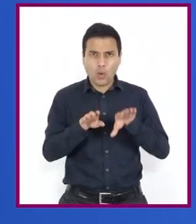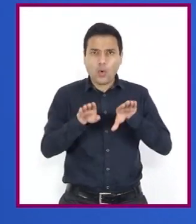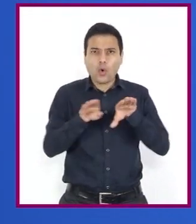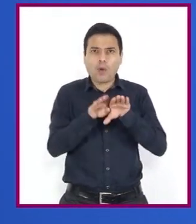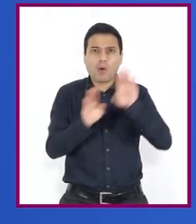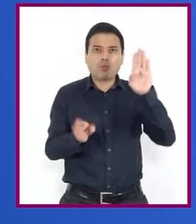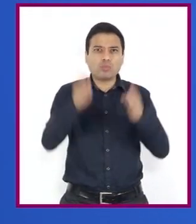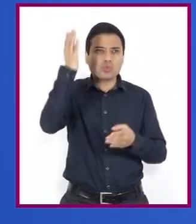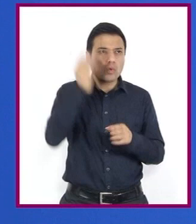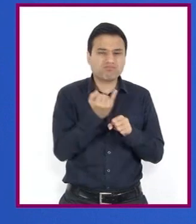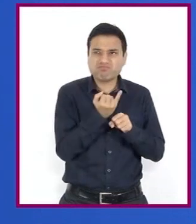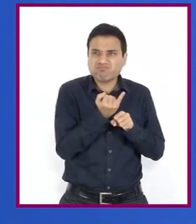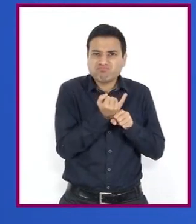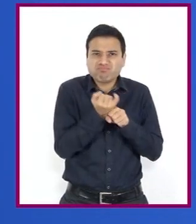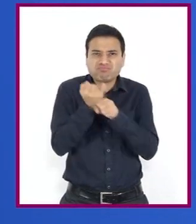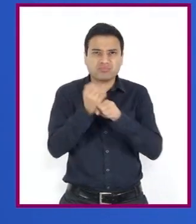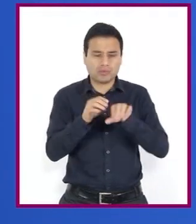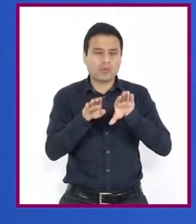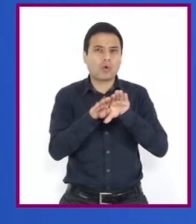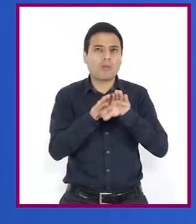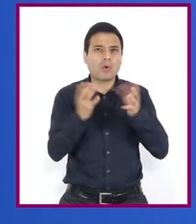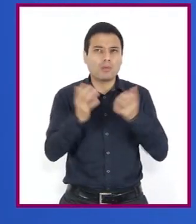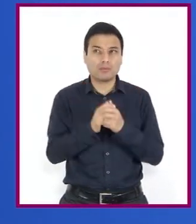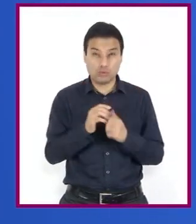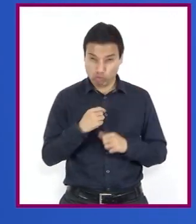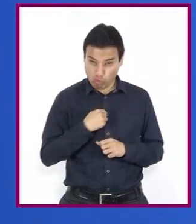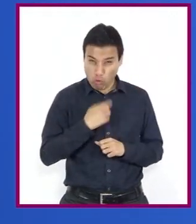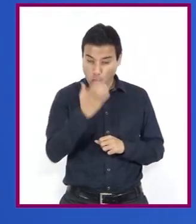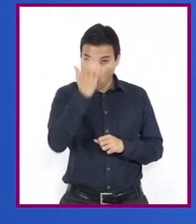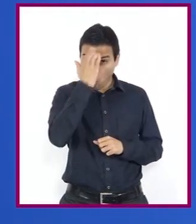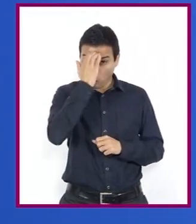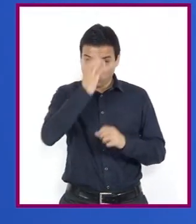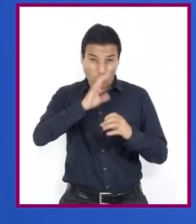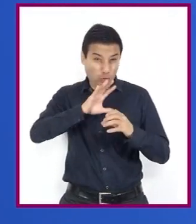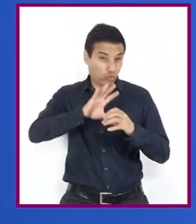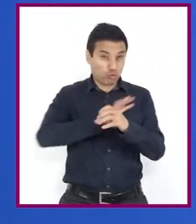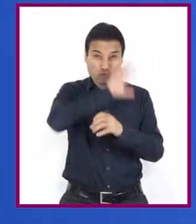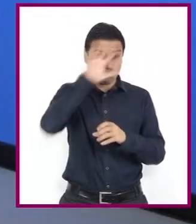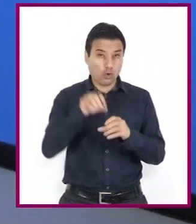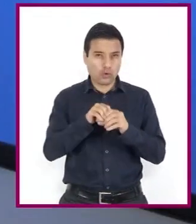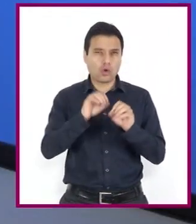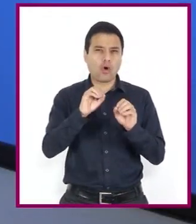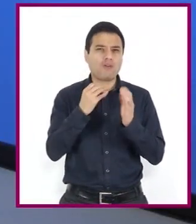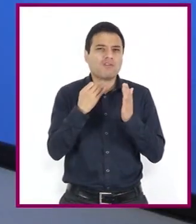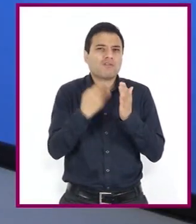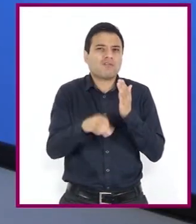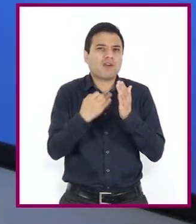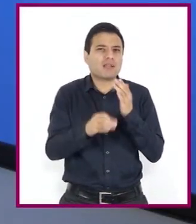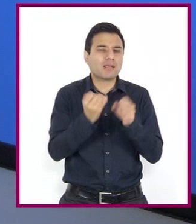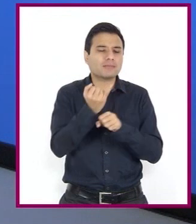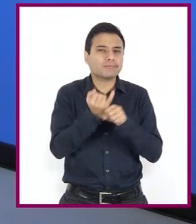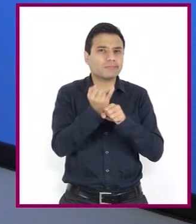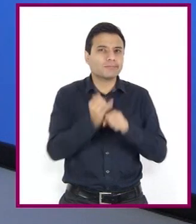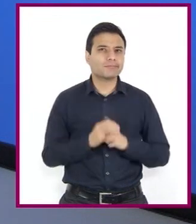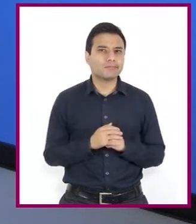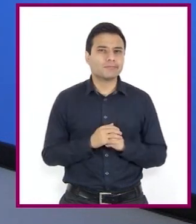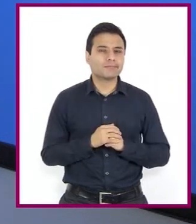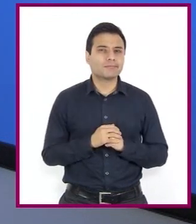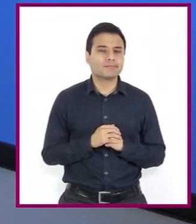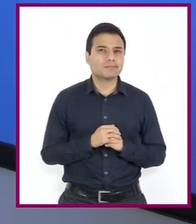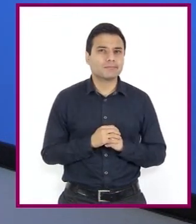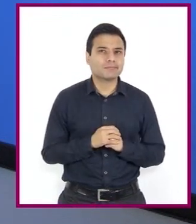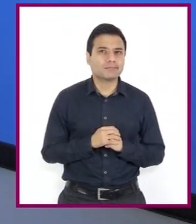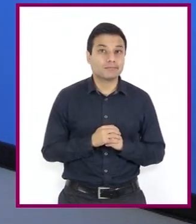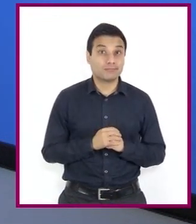nos rodea? ¿Lo sabemos todo? ¿O faltará algo por descubrir? ¿Alguna vez se han